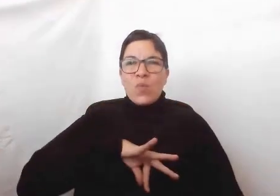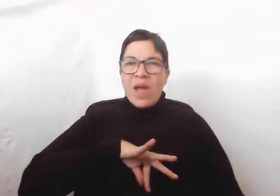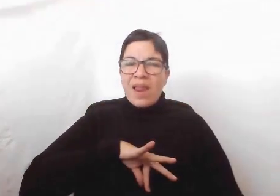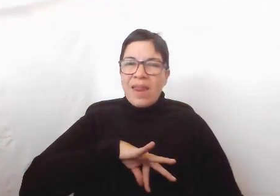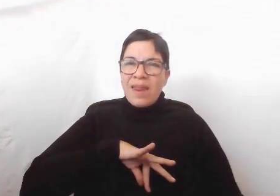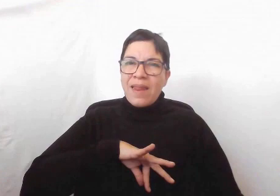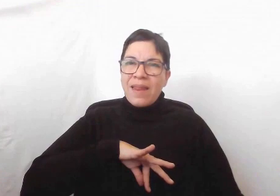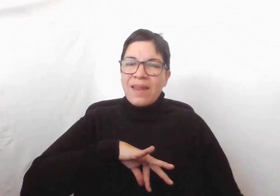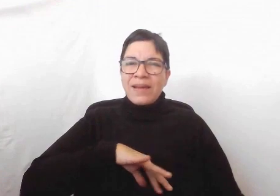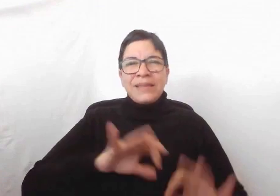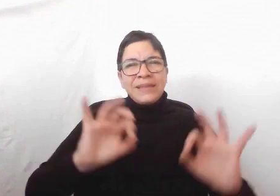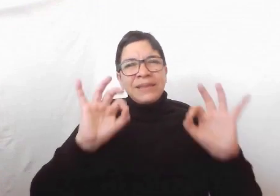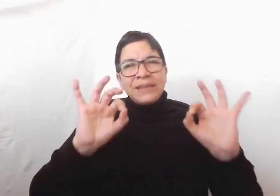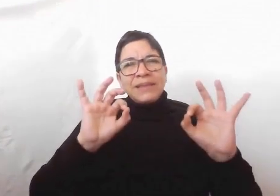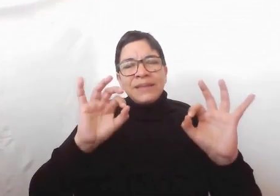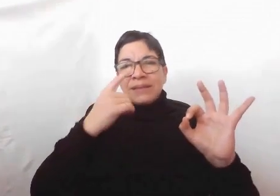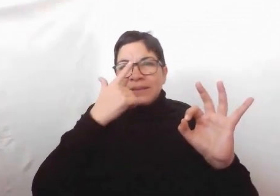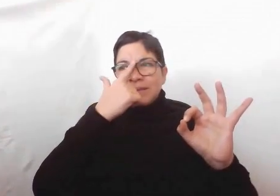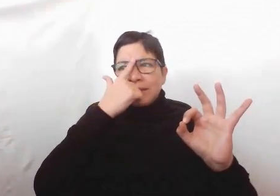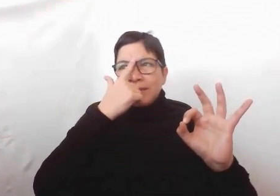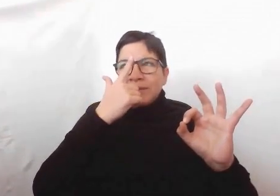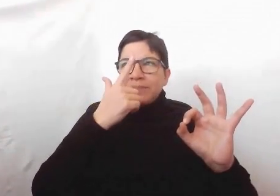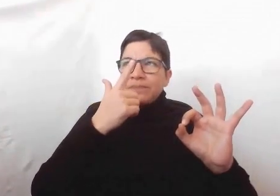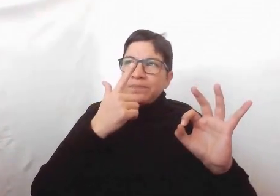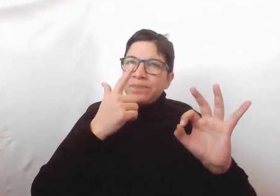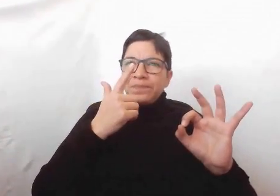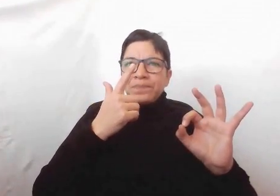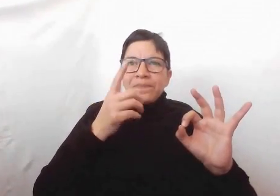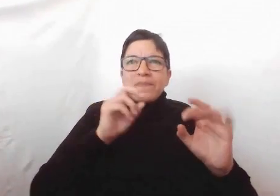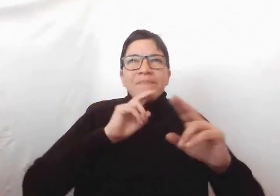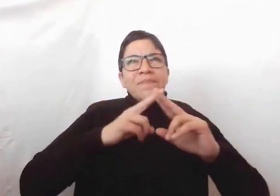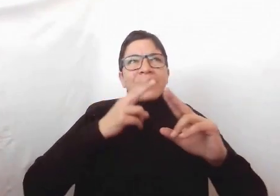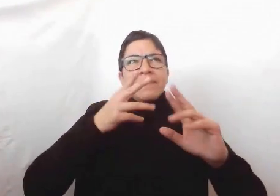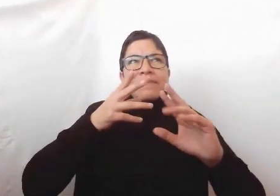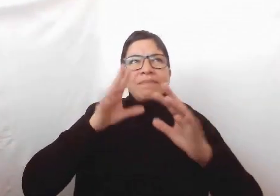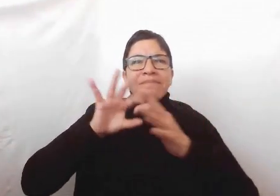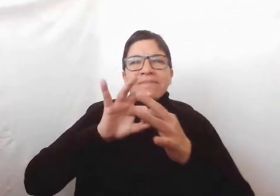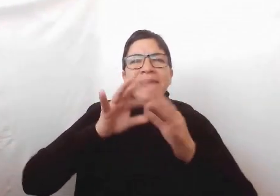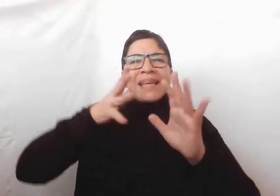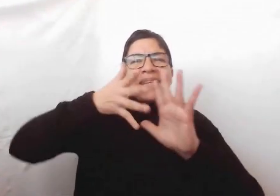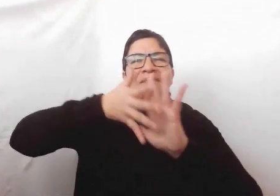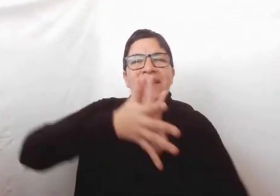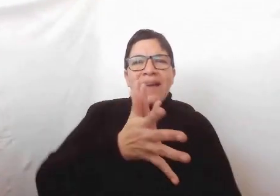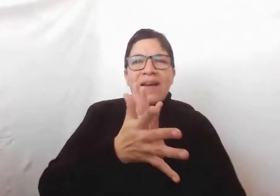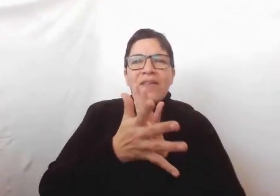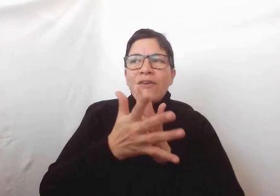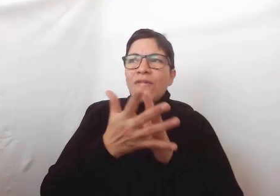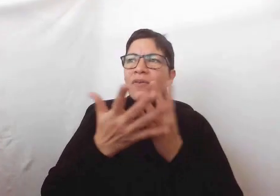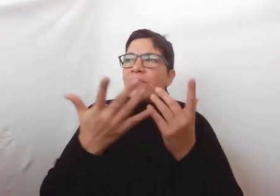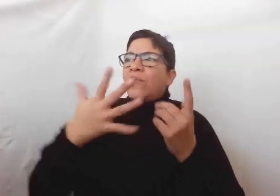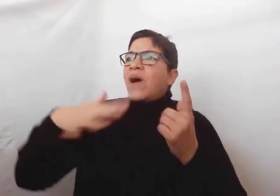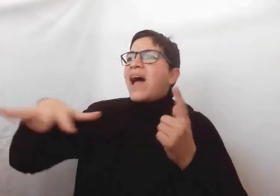que hablábamos antes, de ese significado, qué impacto tenemos a nuestro alrededor, qué impacto